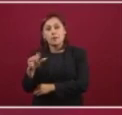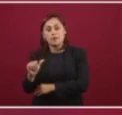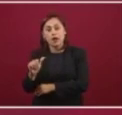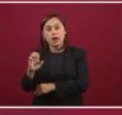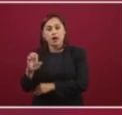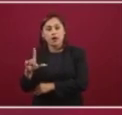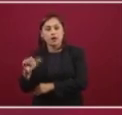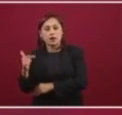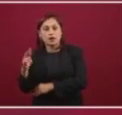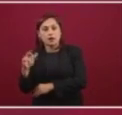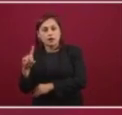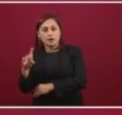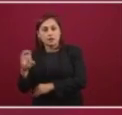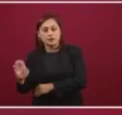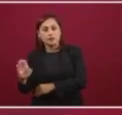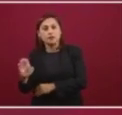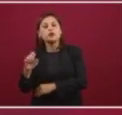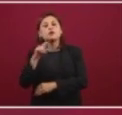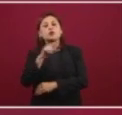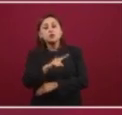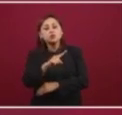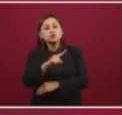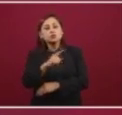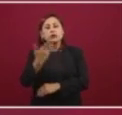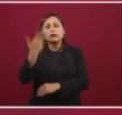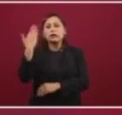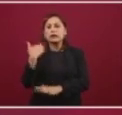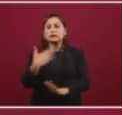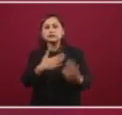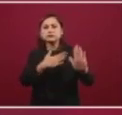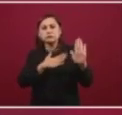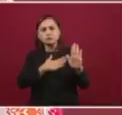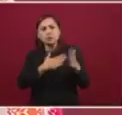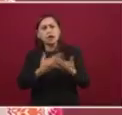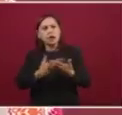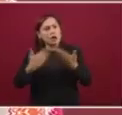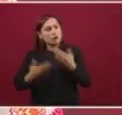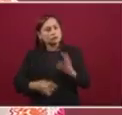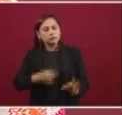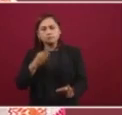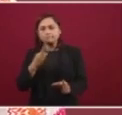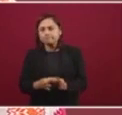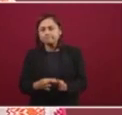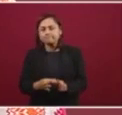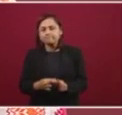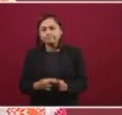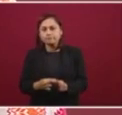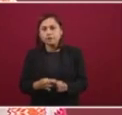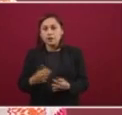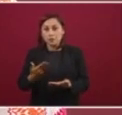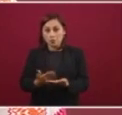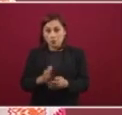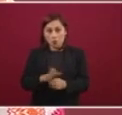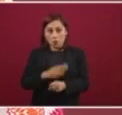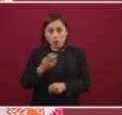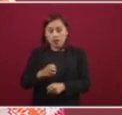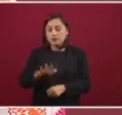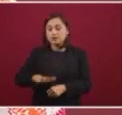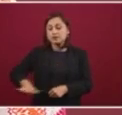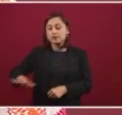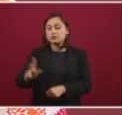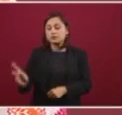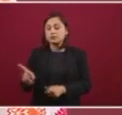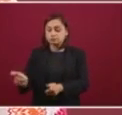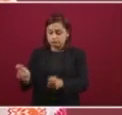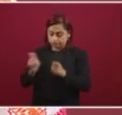usted está honrando su palabra empeñada. Por ello, a nombre del municipio de Cochuapa el Grande, de la Montaña Alta